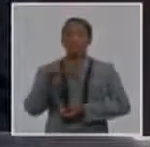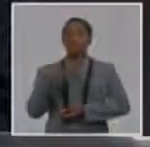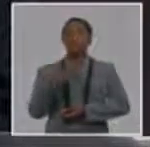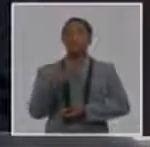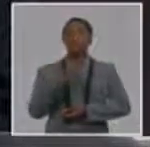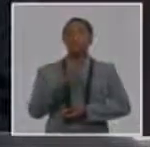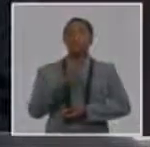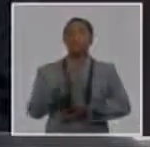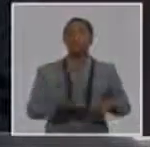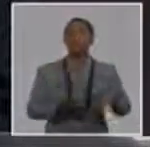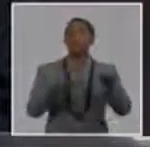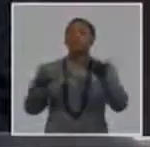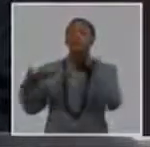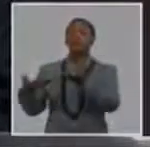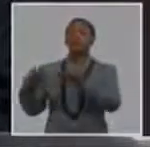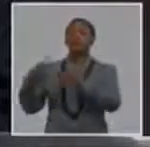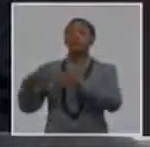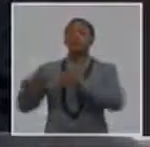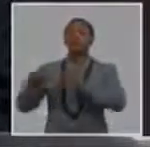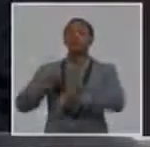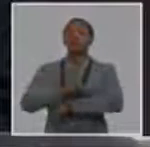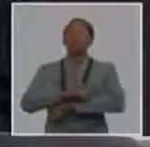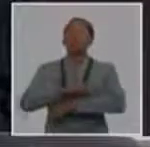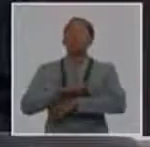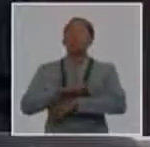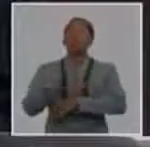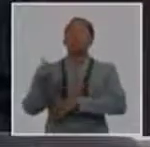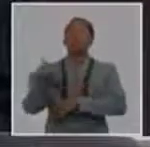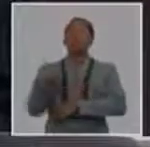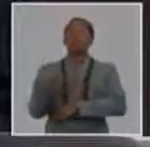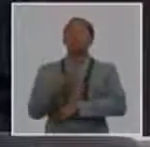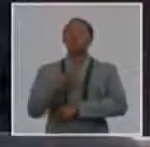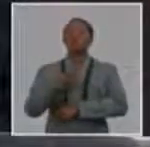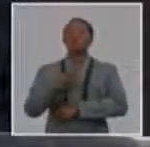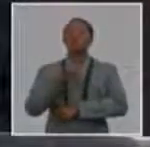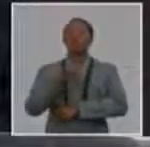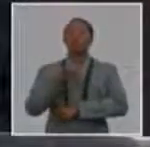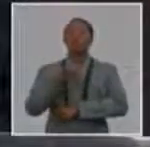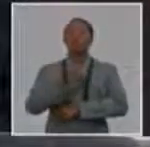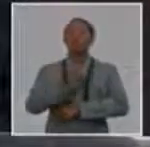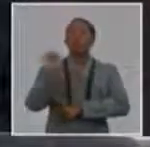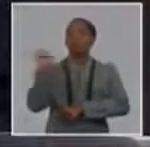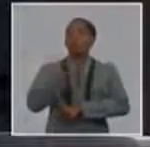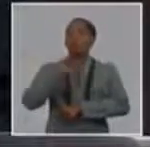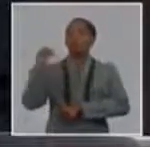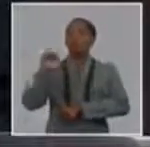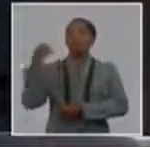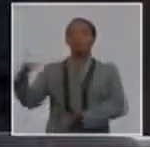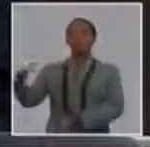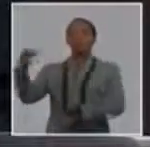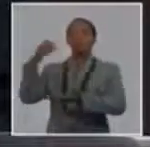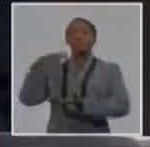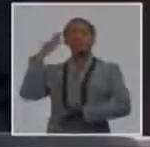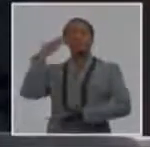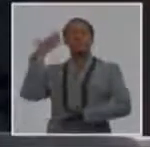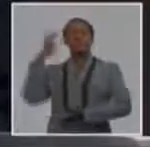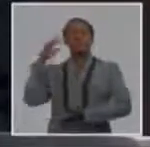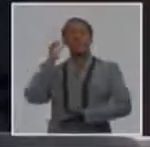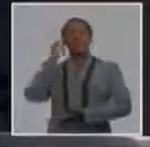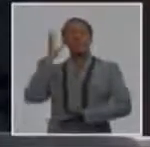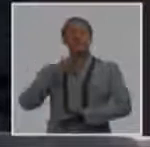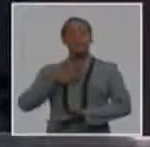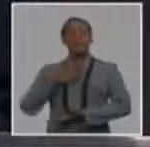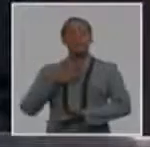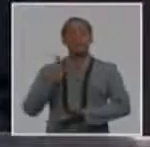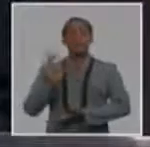Ciencia. El centro tiene más de 250 premios, ya debe tener en este momento, de la Academia de Ciencia acumulado.